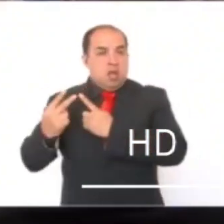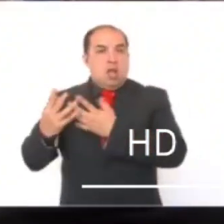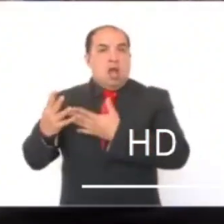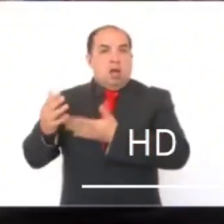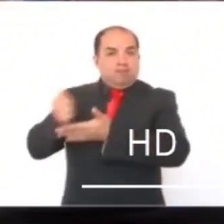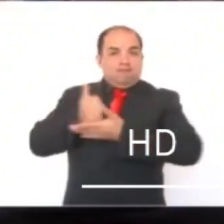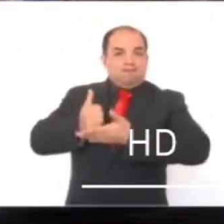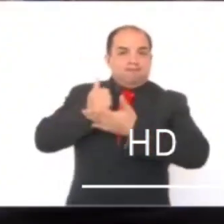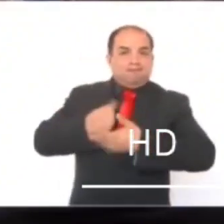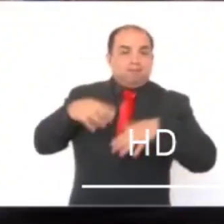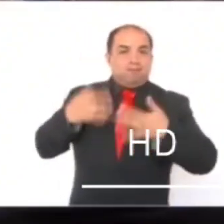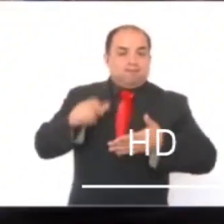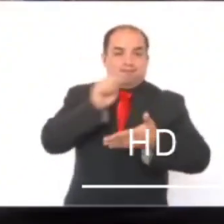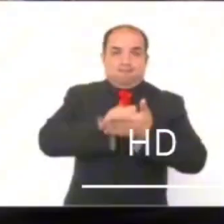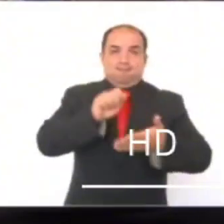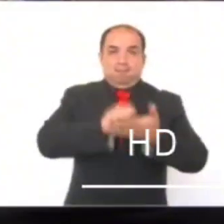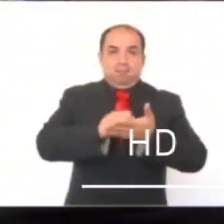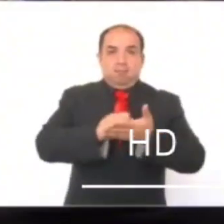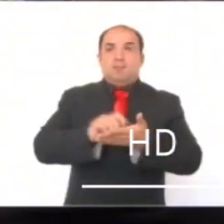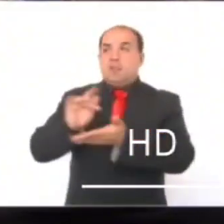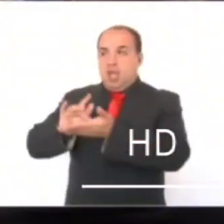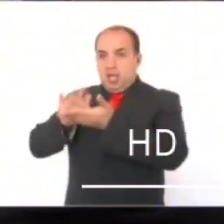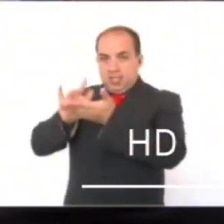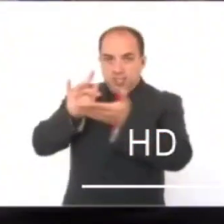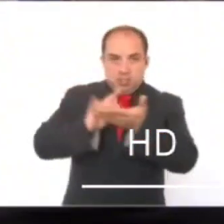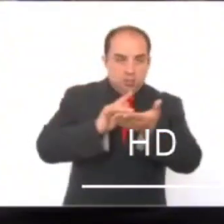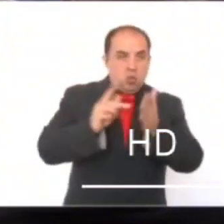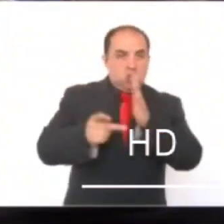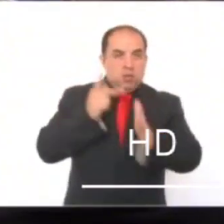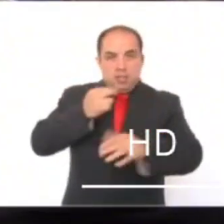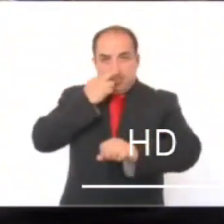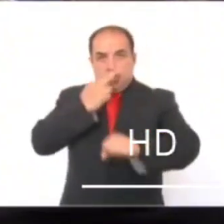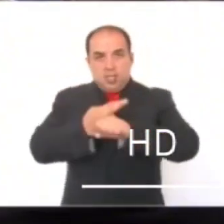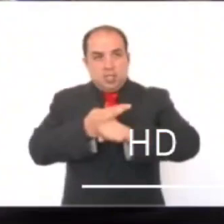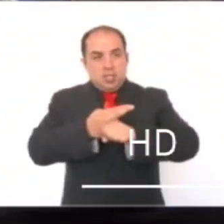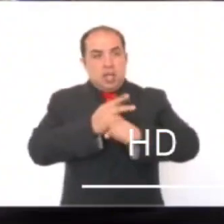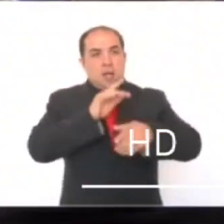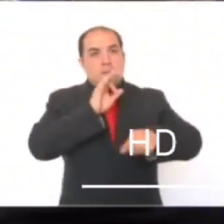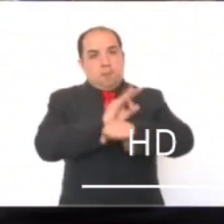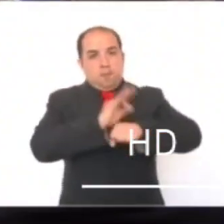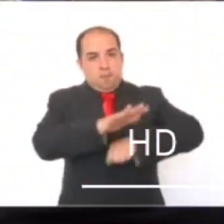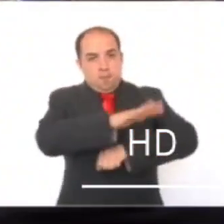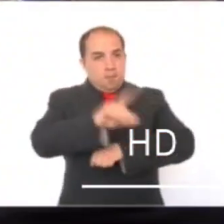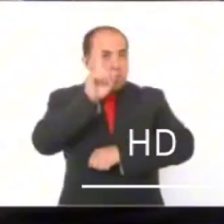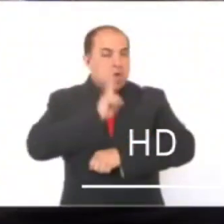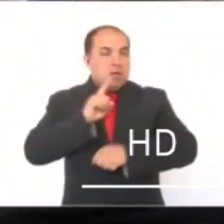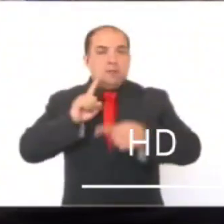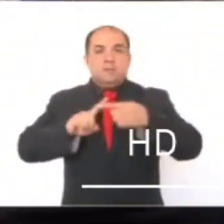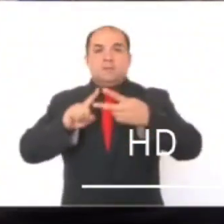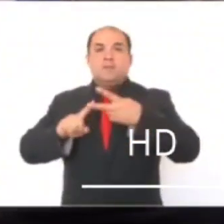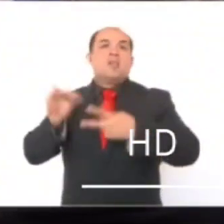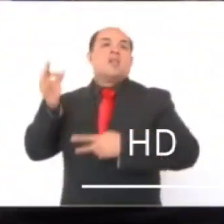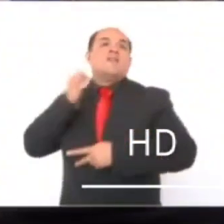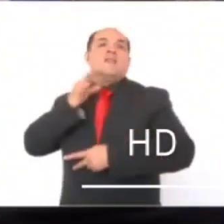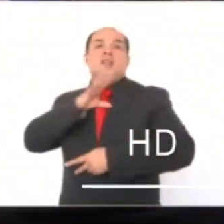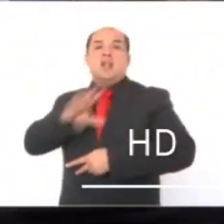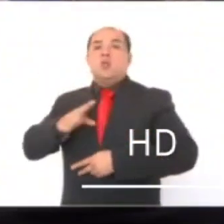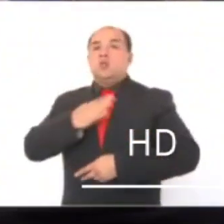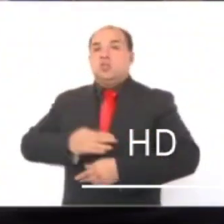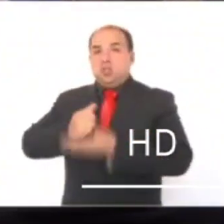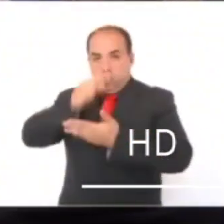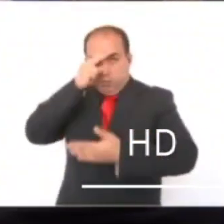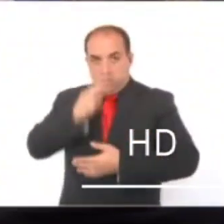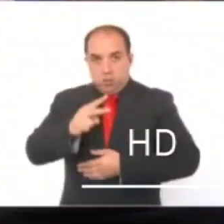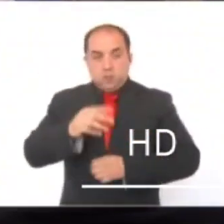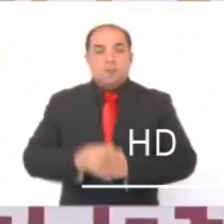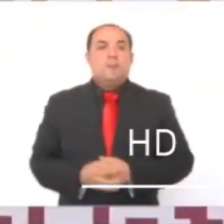total disposición, y por ello pues damos las gracias nuevamente a la Secretaría de las Mujeres, a la Fiscalía General de Justicia de la